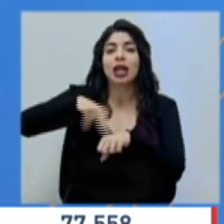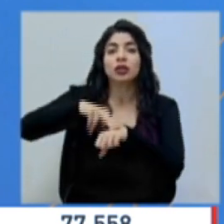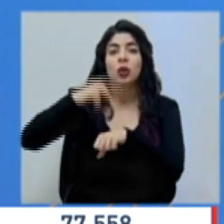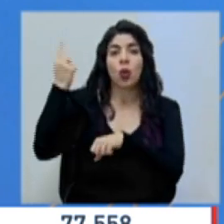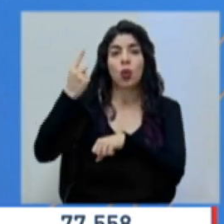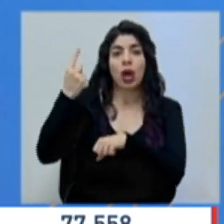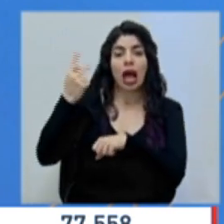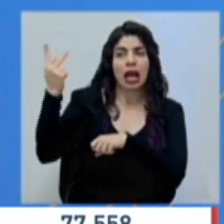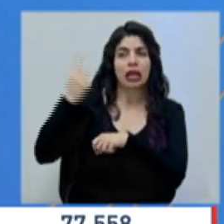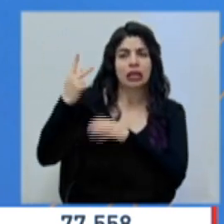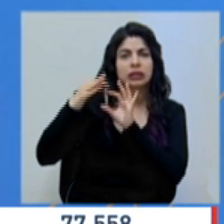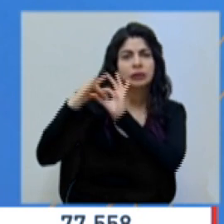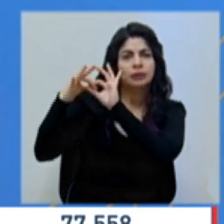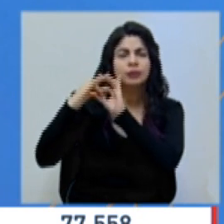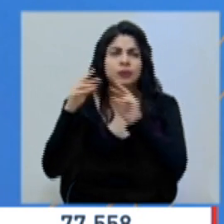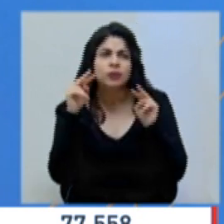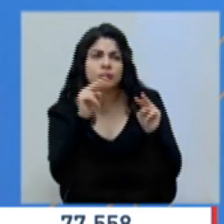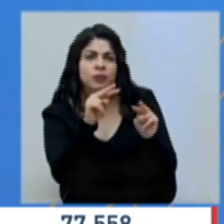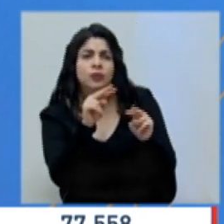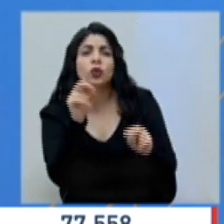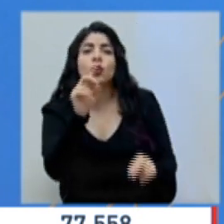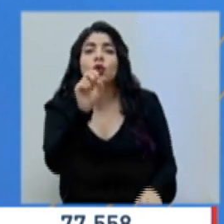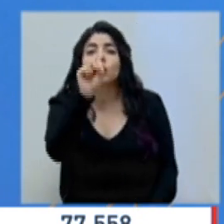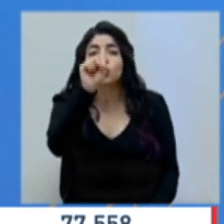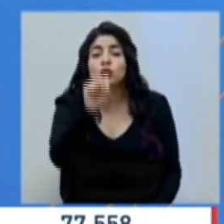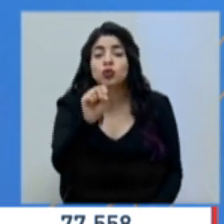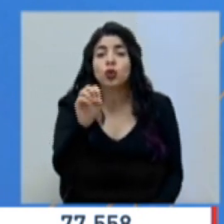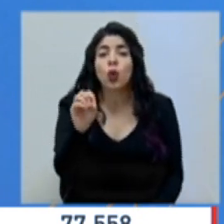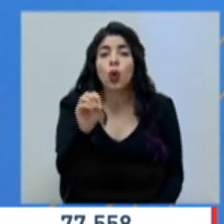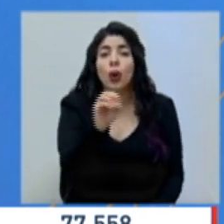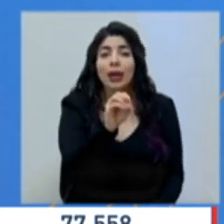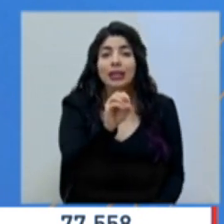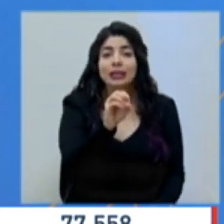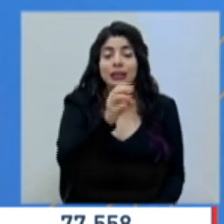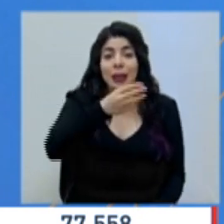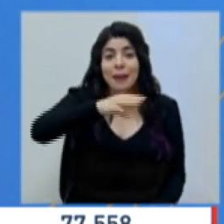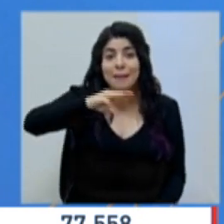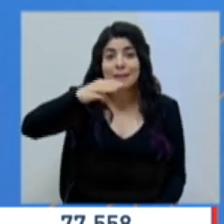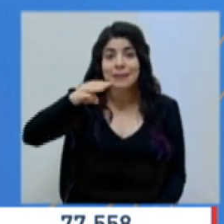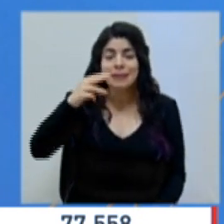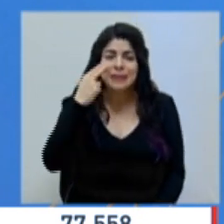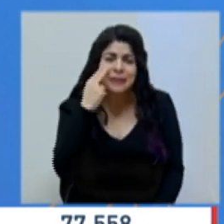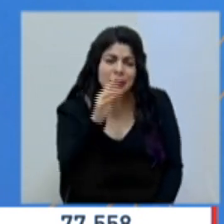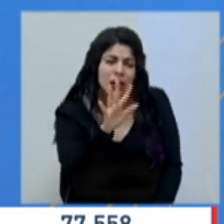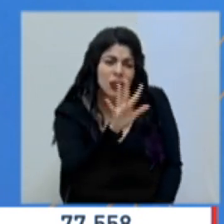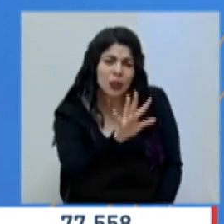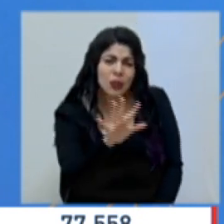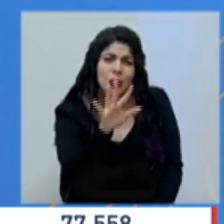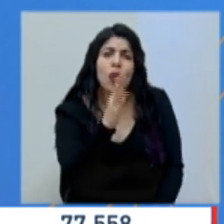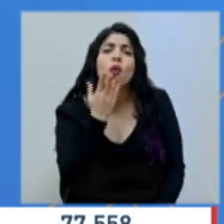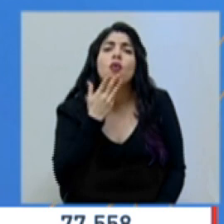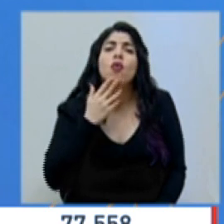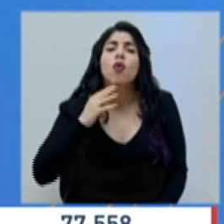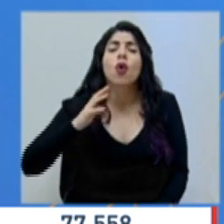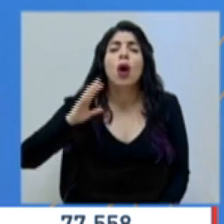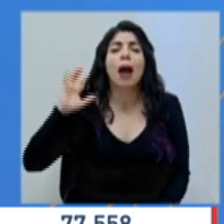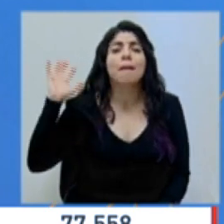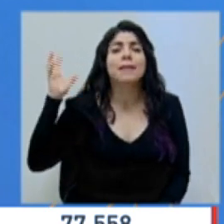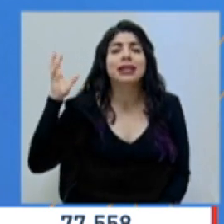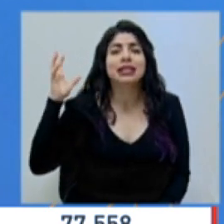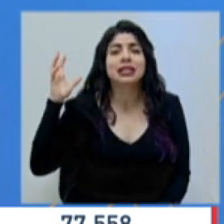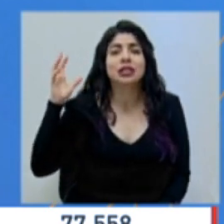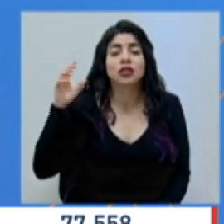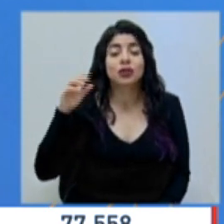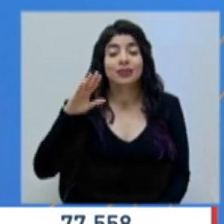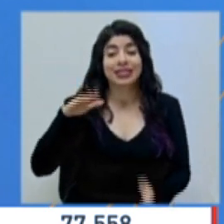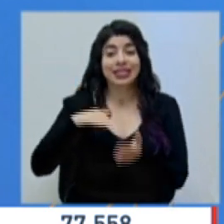Huracanes. En la parte suroeste del Mar Caribe podemos ver esa área marcada en amarillo, que el Centro